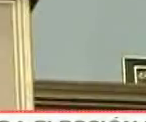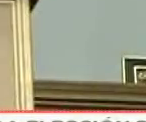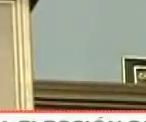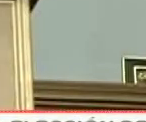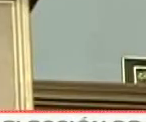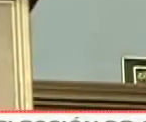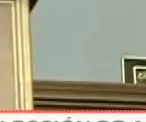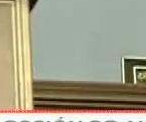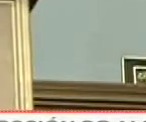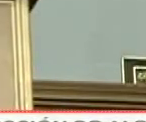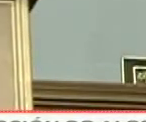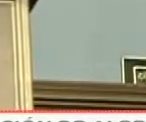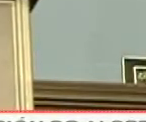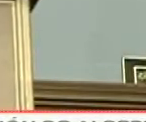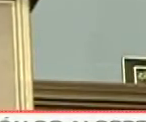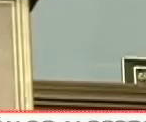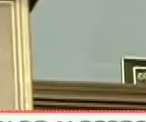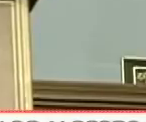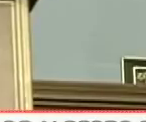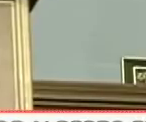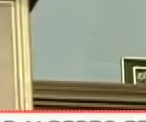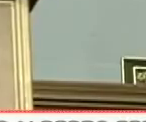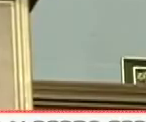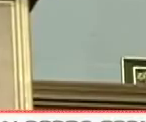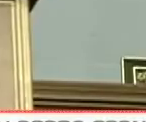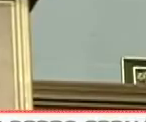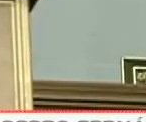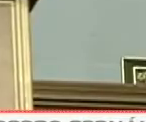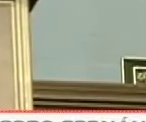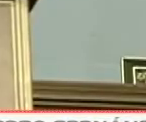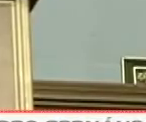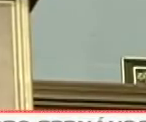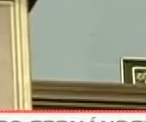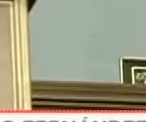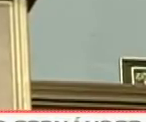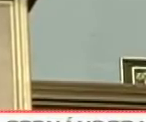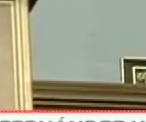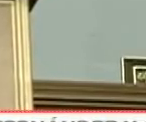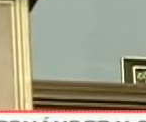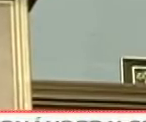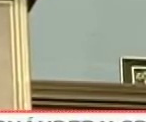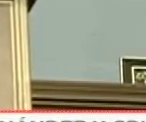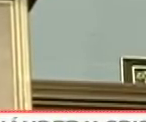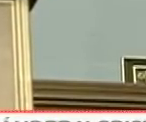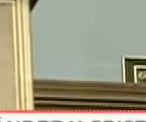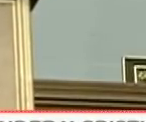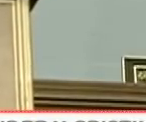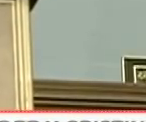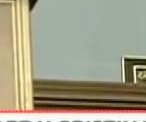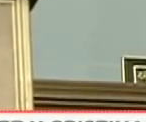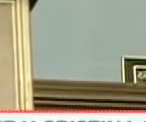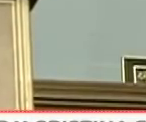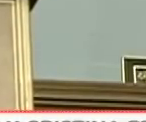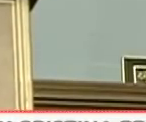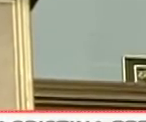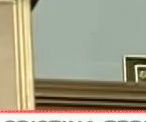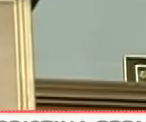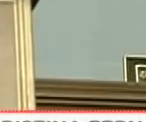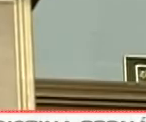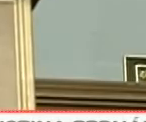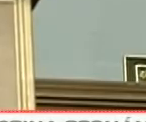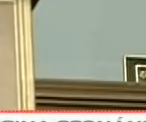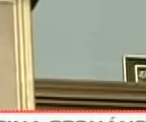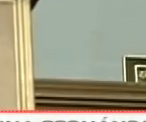acuerdo de cooperación para el desarrollo de proyectos